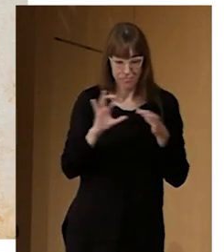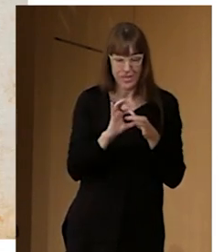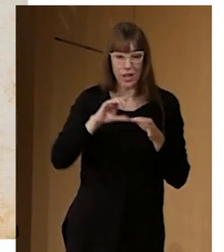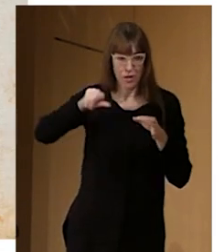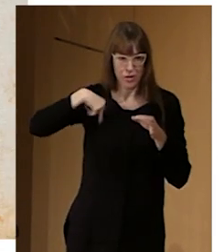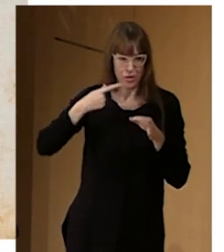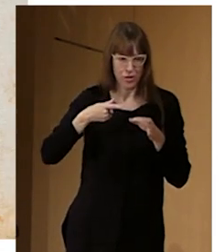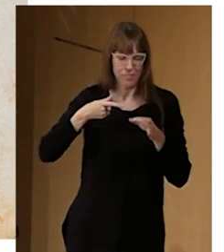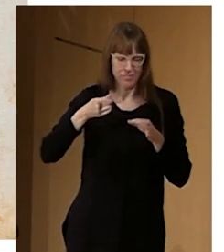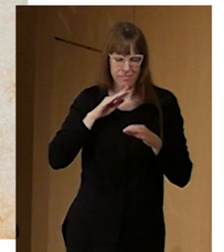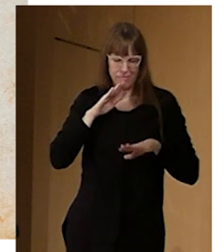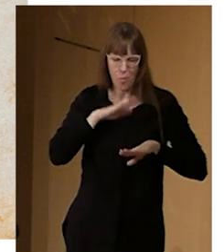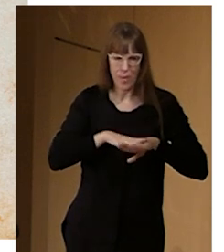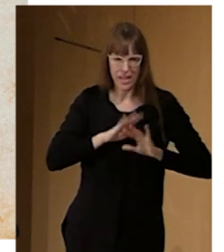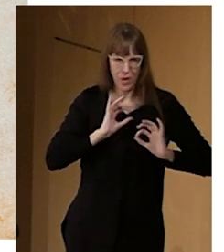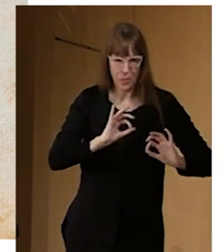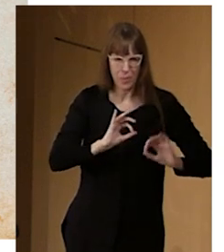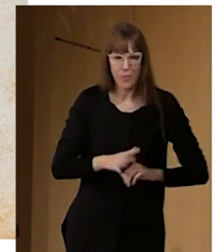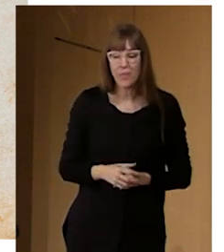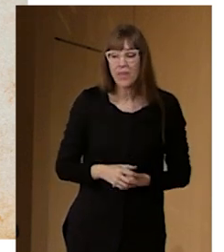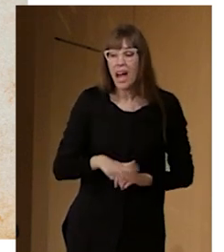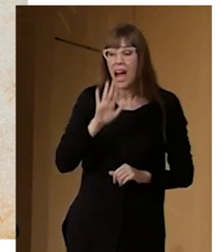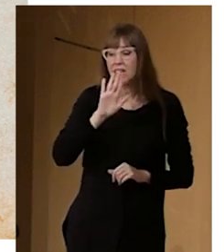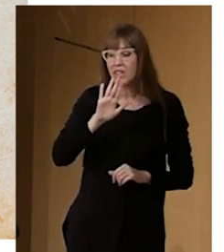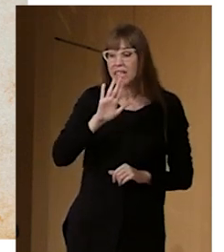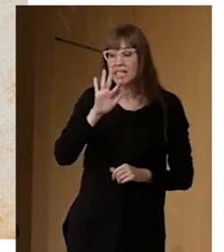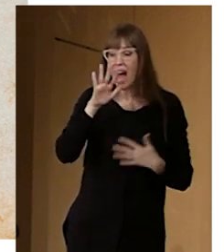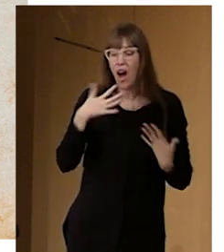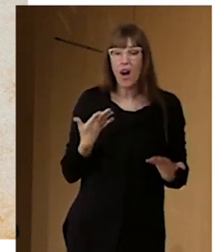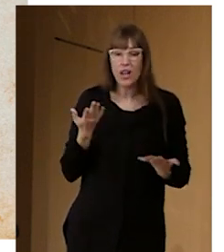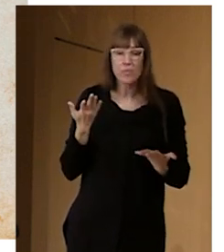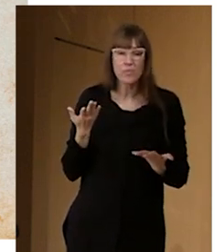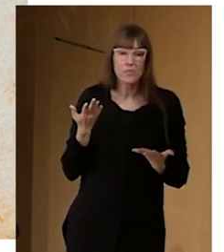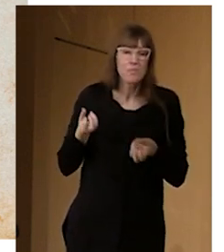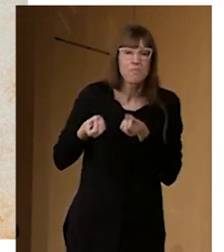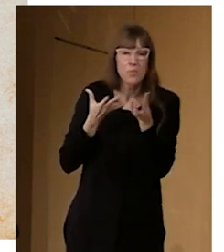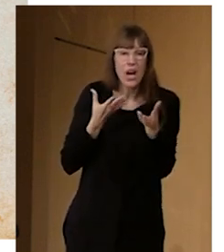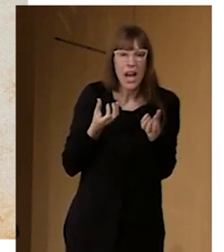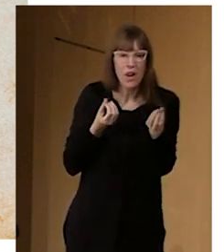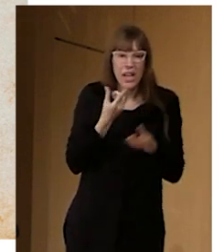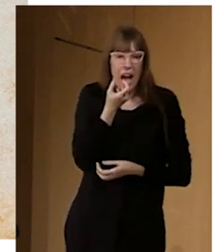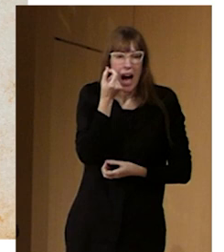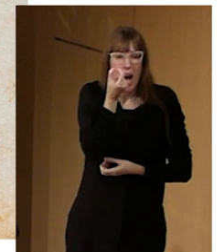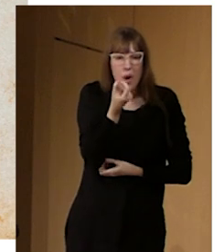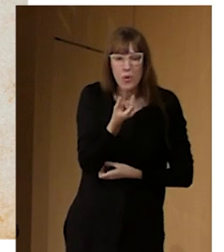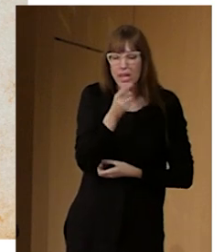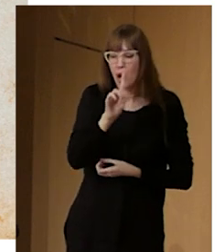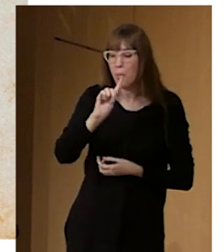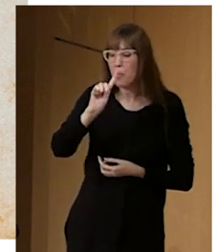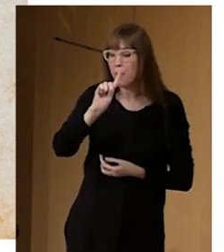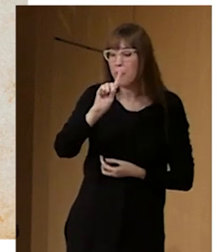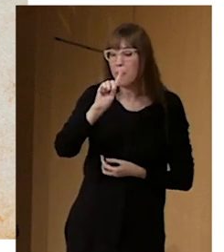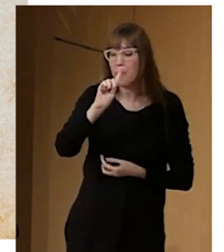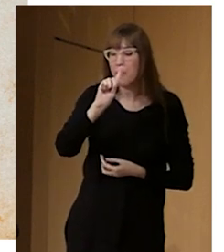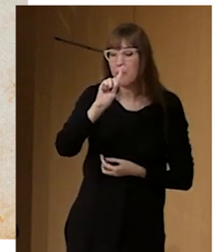práctica entonces Os cuento un poquito Tengo que leer porque bueno eh pondremos primero una